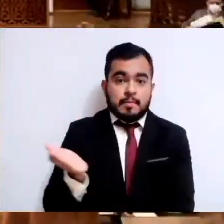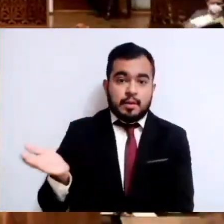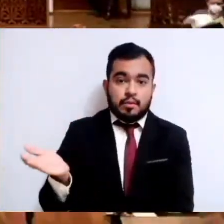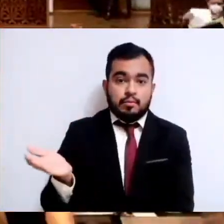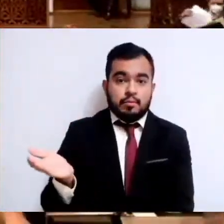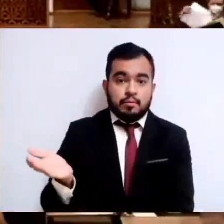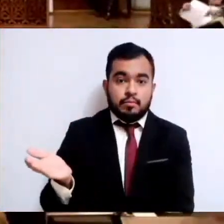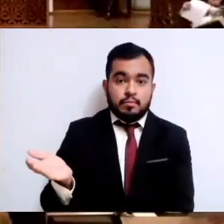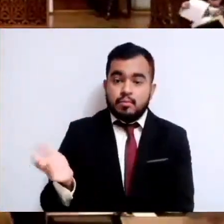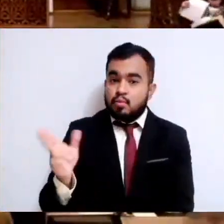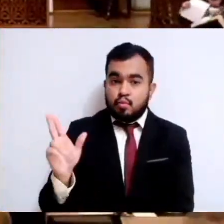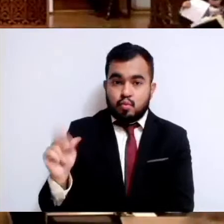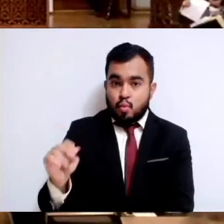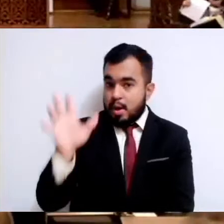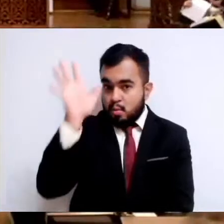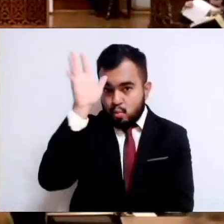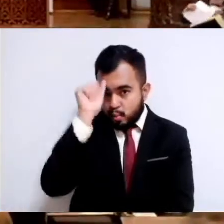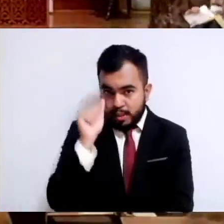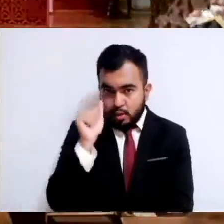¿En contra?